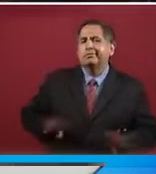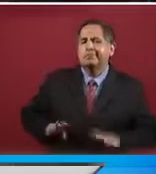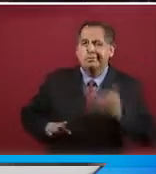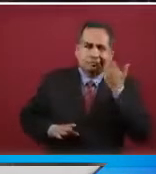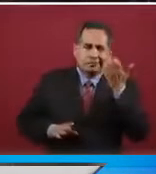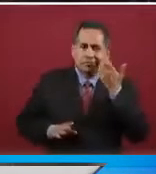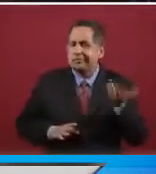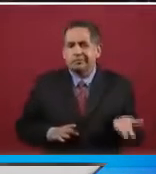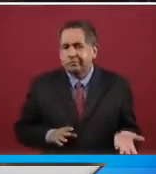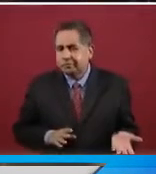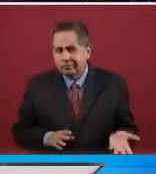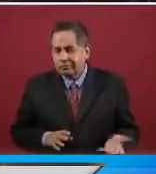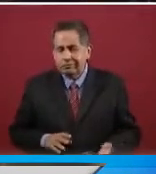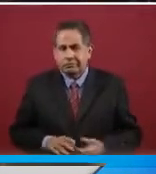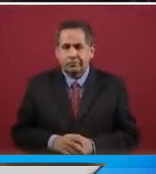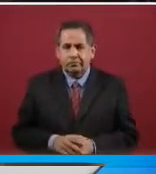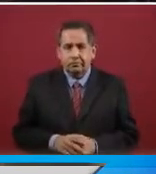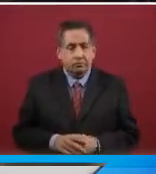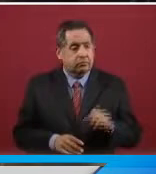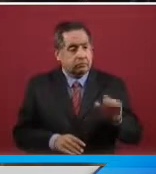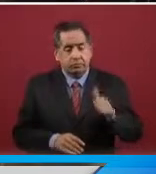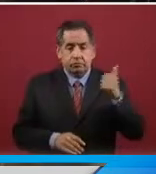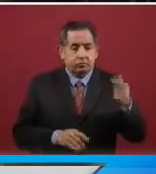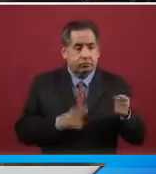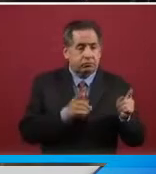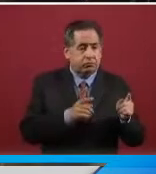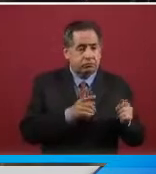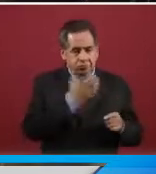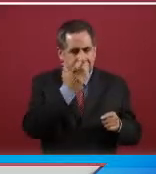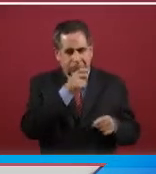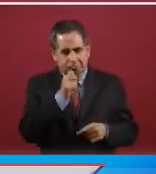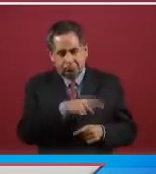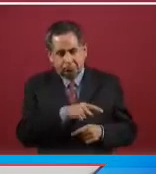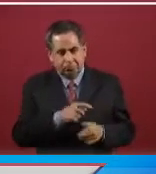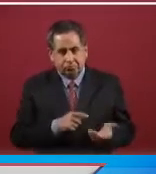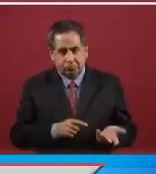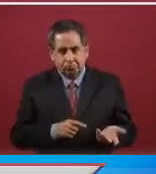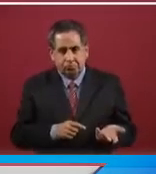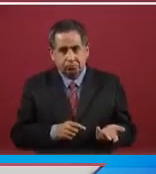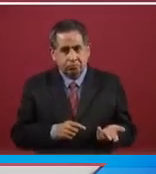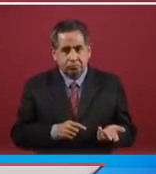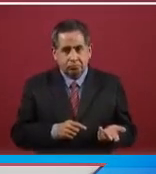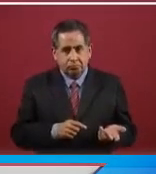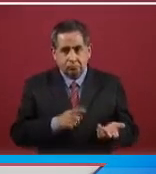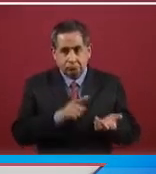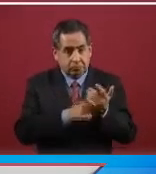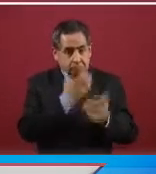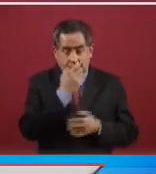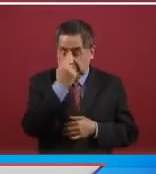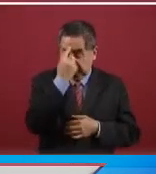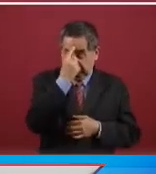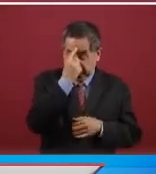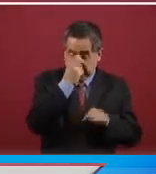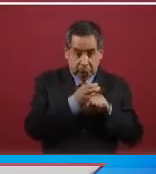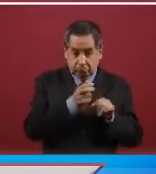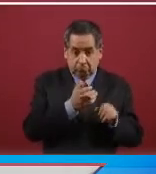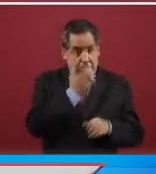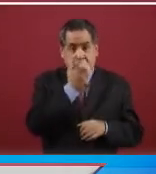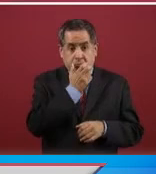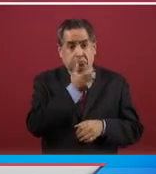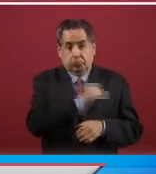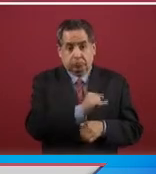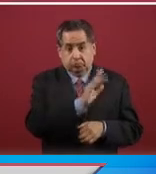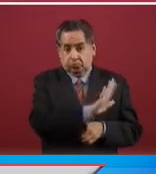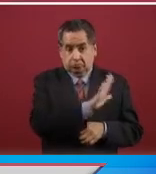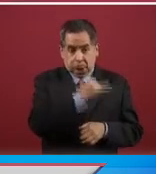El ideal de este gobierno es que no exista un mexicano que no tenga oportunidad de trabajar y de contar con salarios mejores. En apenas estos 9